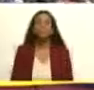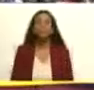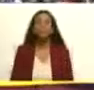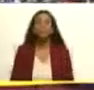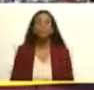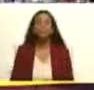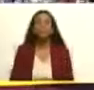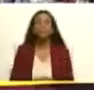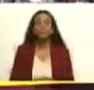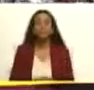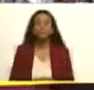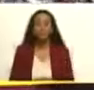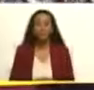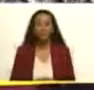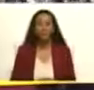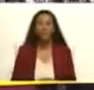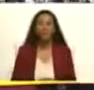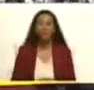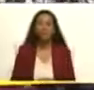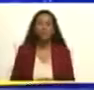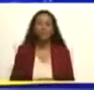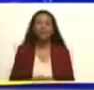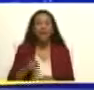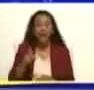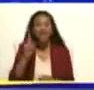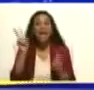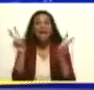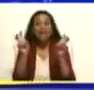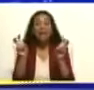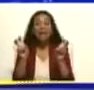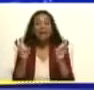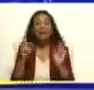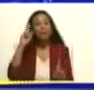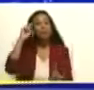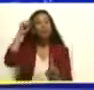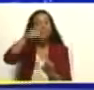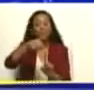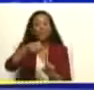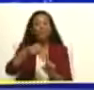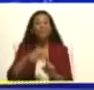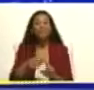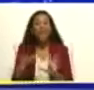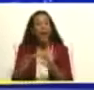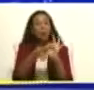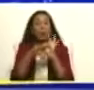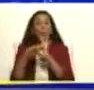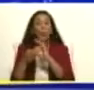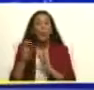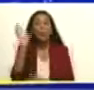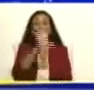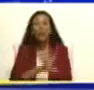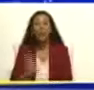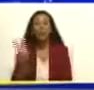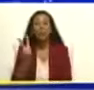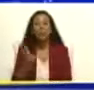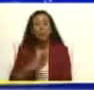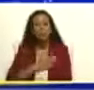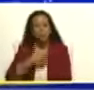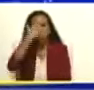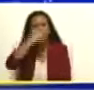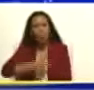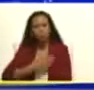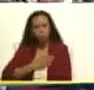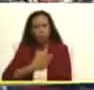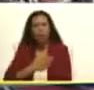nace en el Esequibo. Ese es el gran consenso de todos los venezolanos, la unión nacional. Así que yo llamo a la